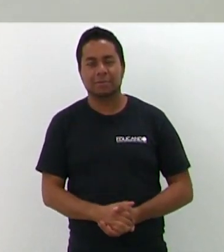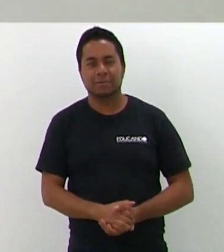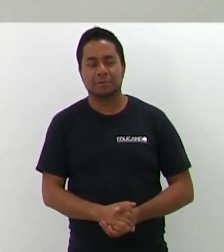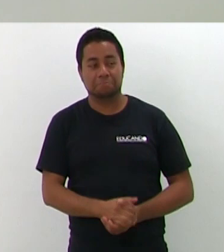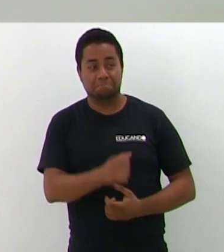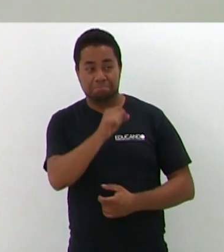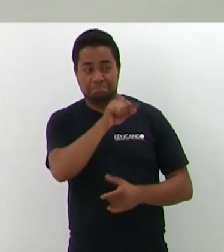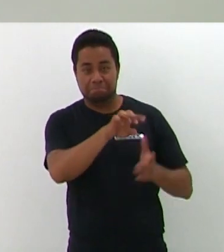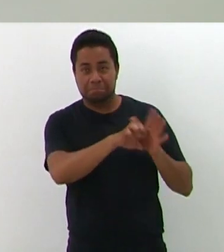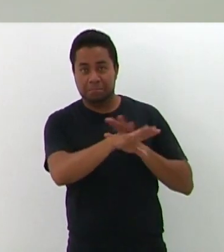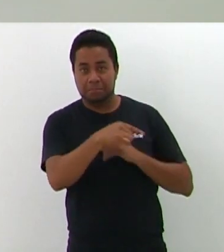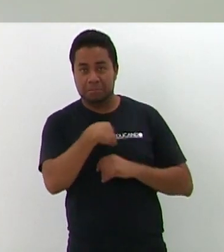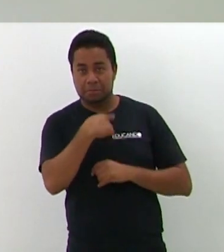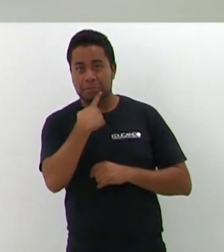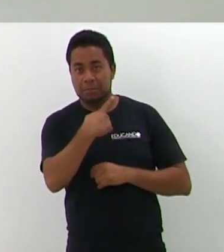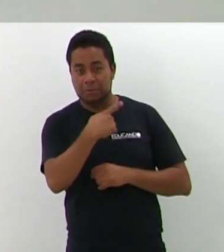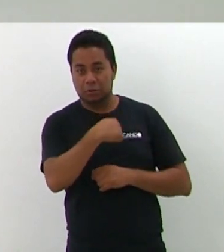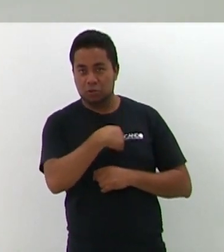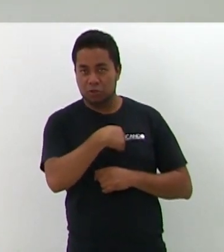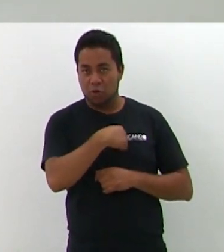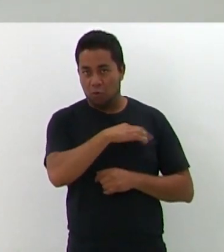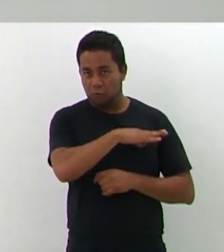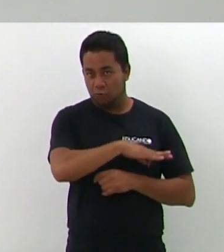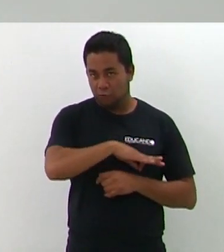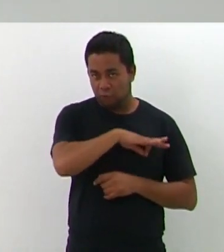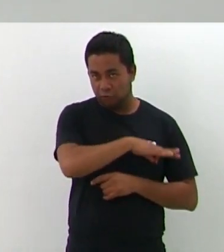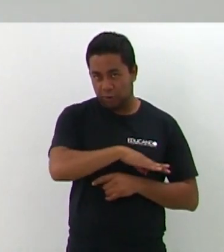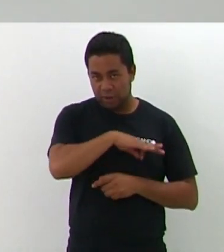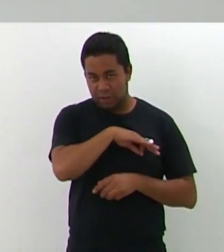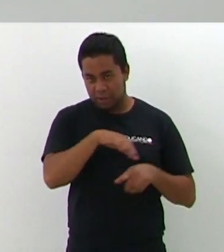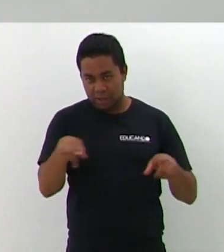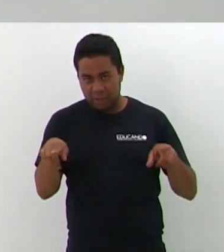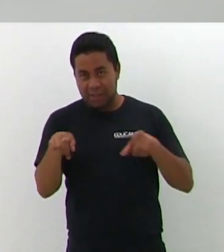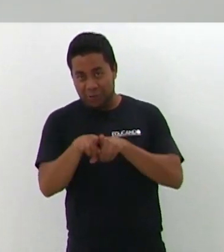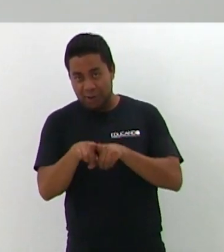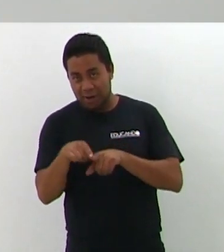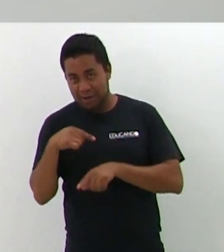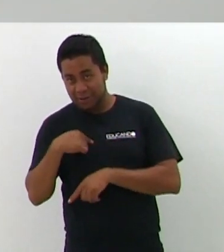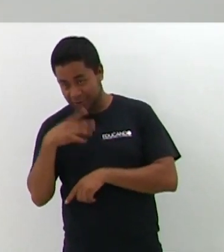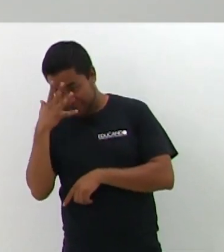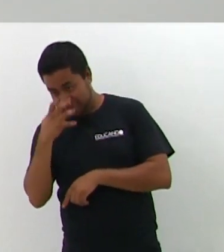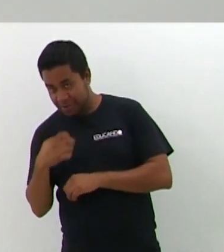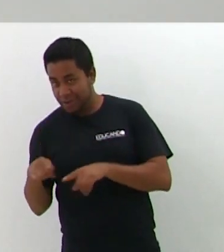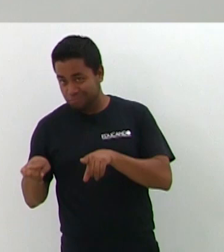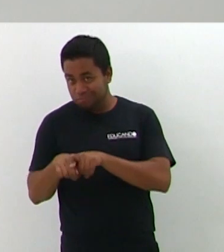Es lo mismo si digo que yo estoy feliz o yo estoy triste.